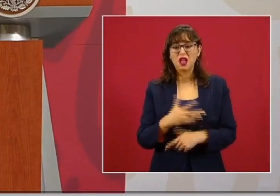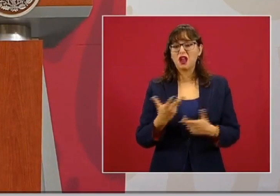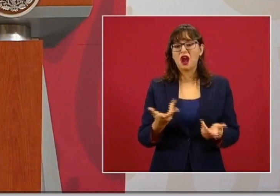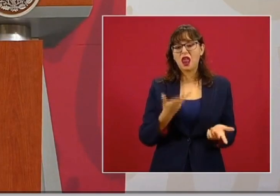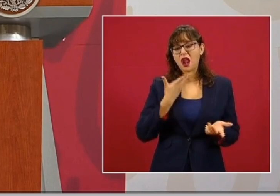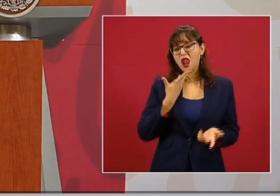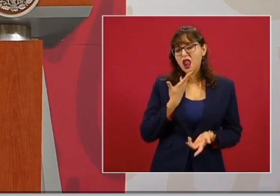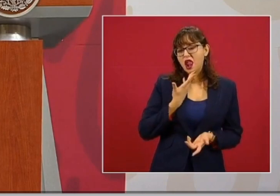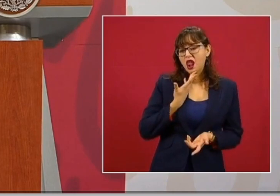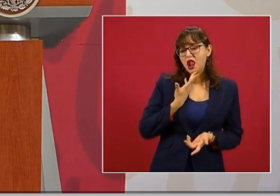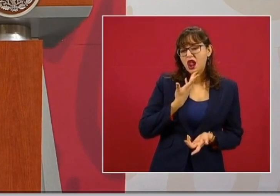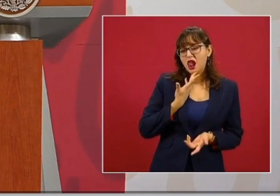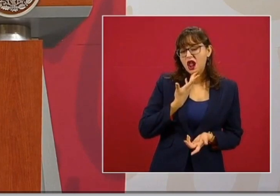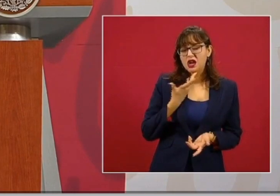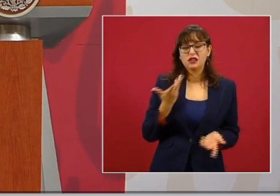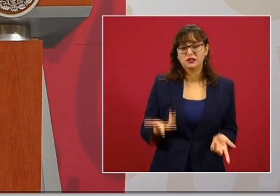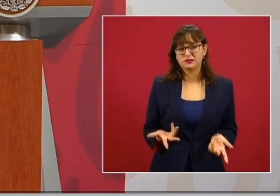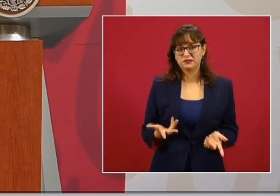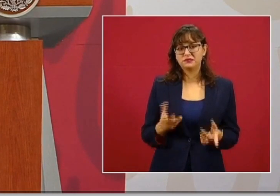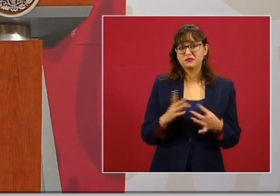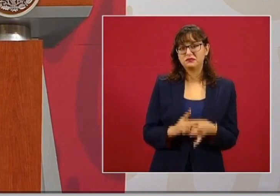¿Cuál era el discurso entonces?